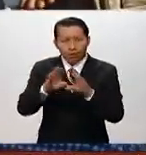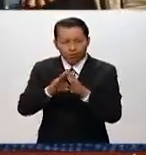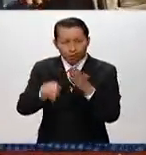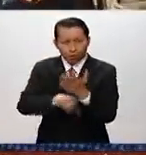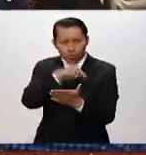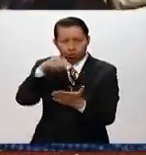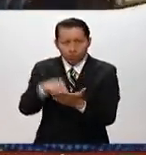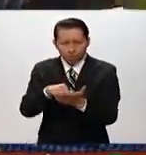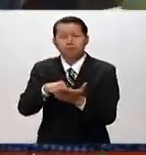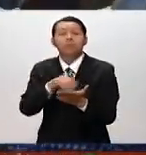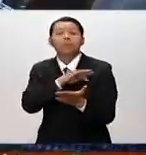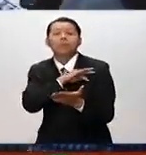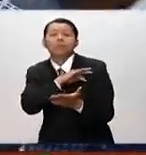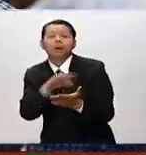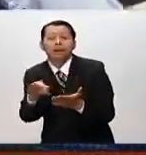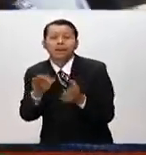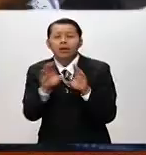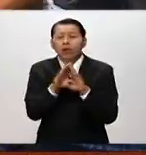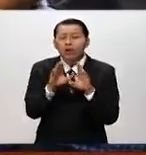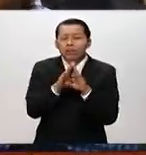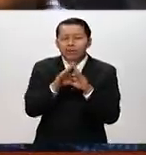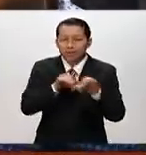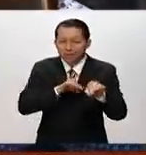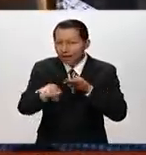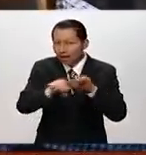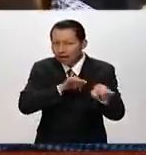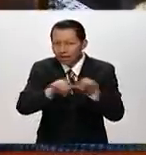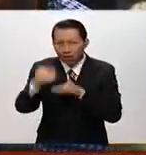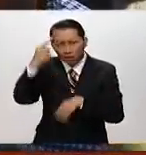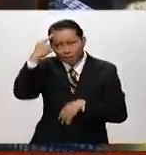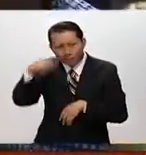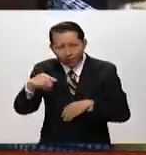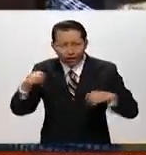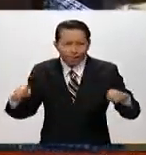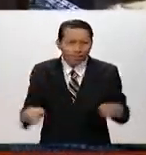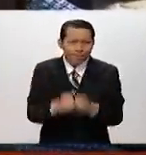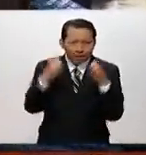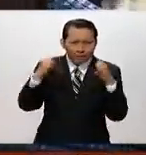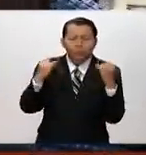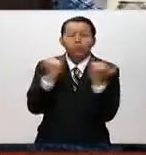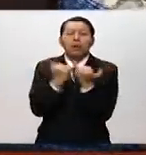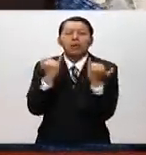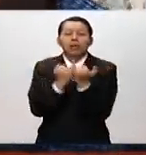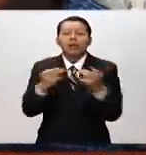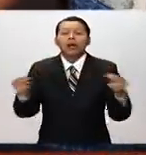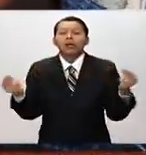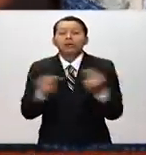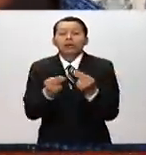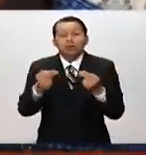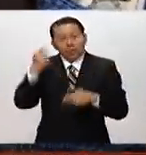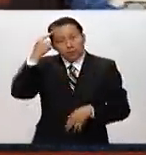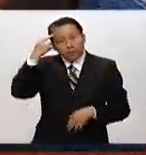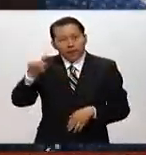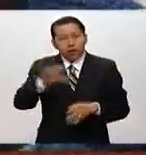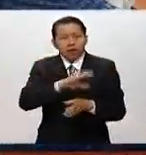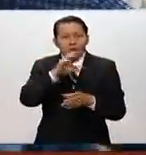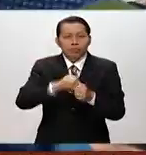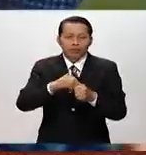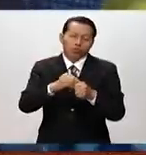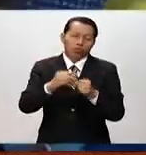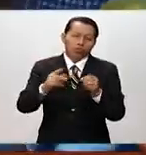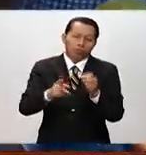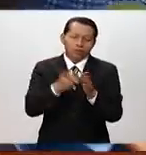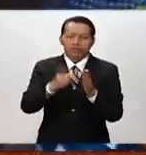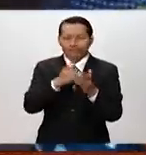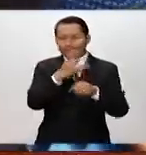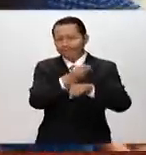espacio tuvimos la oportunidad de revisar tanto los trabajos que hicieron para encarar la emergencia como los que tendremos que hacer para encabezar la reconstrucción.